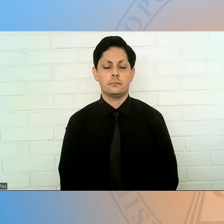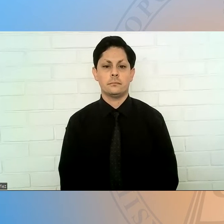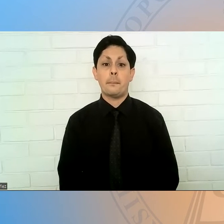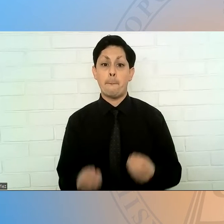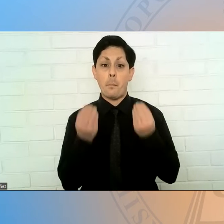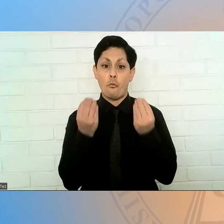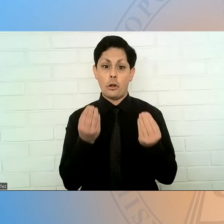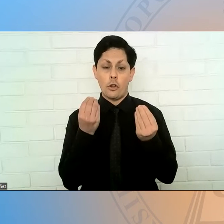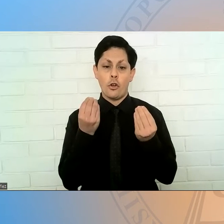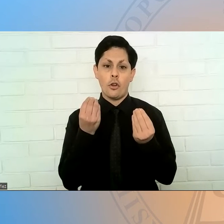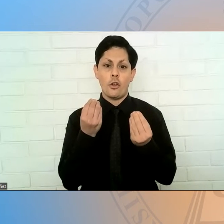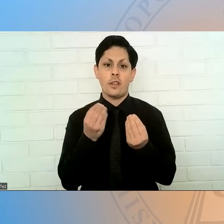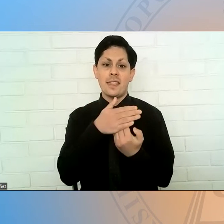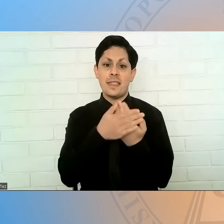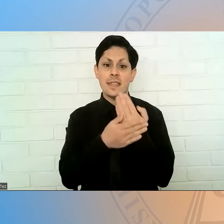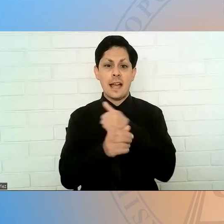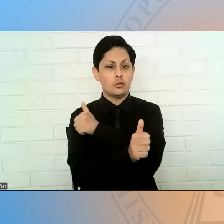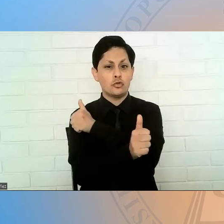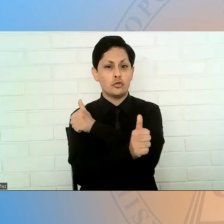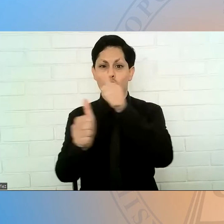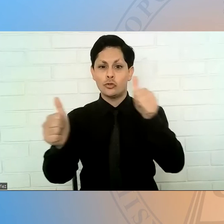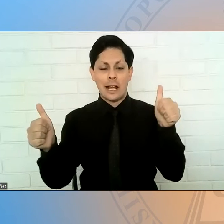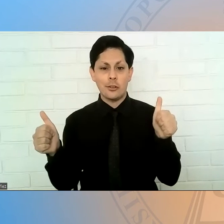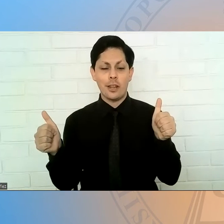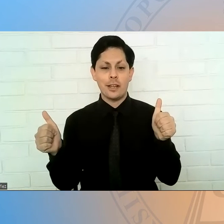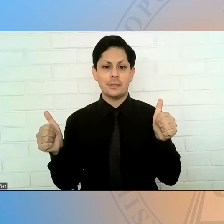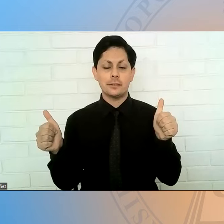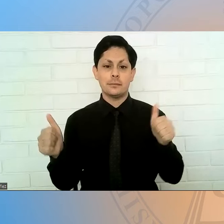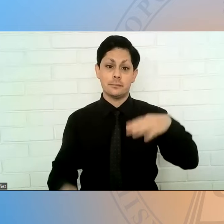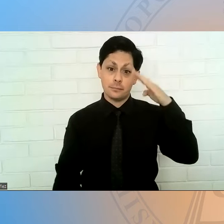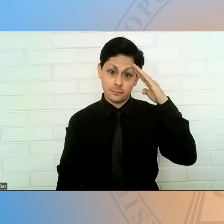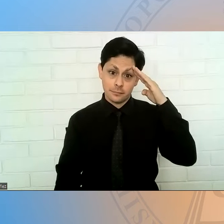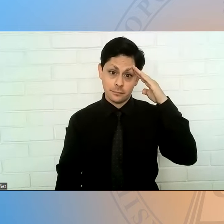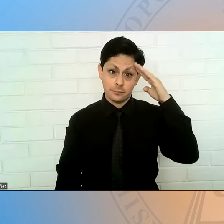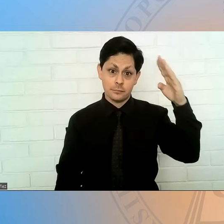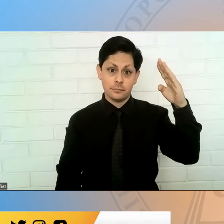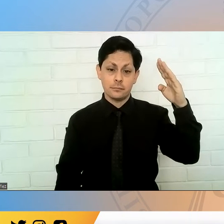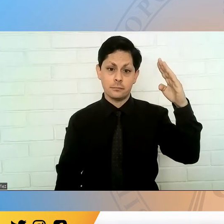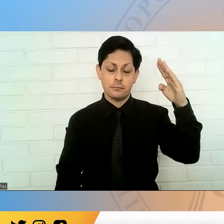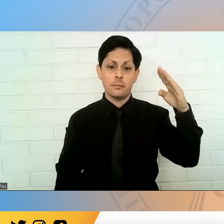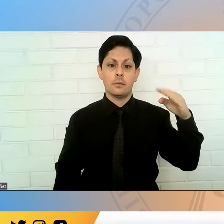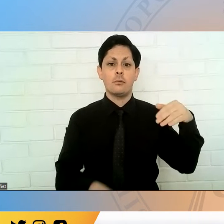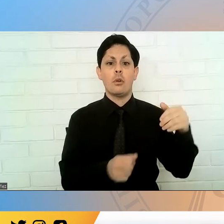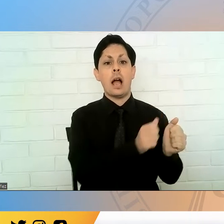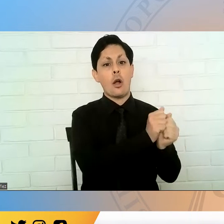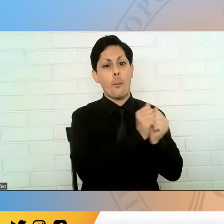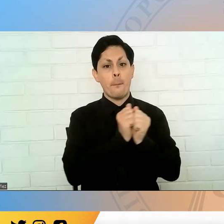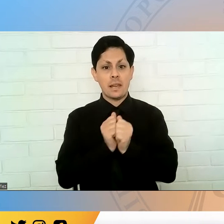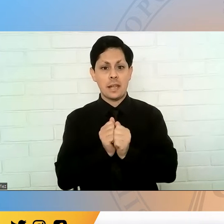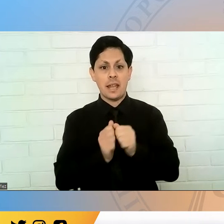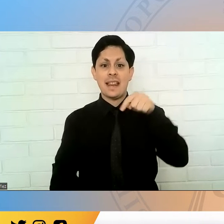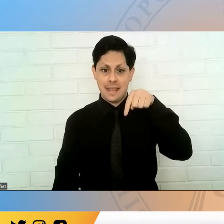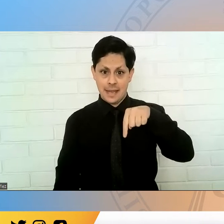Muy buenos días a todas y todos. Saludamos especialmente a quienes nos acompañan en esta actividad.